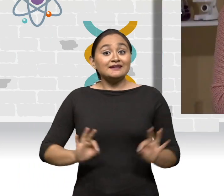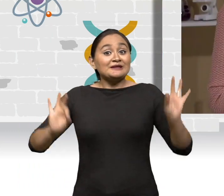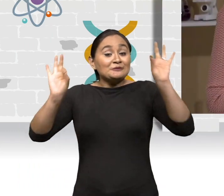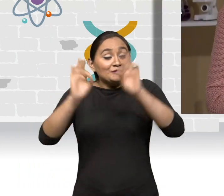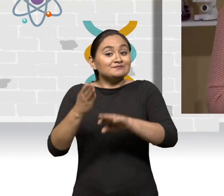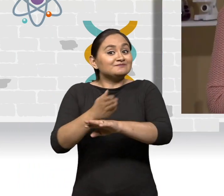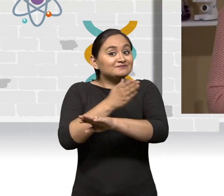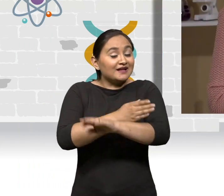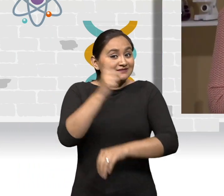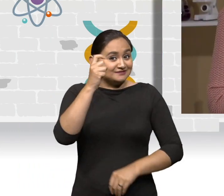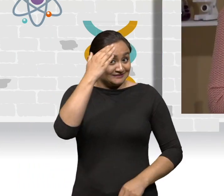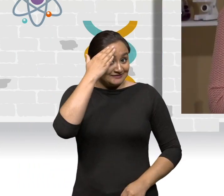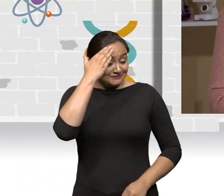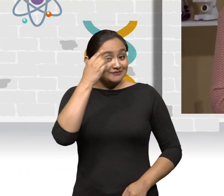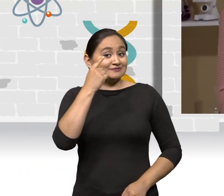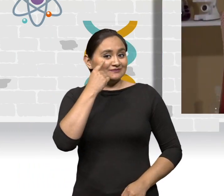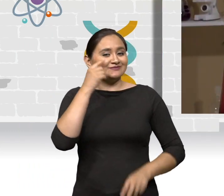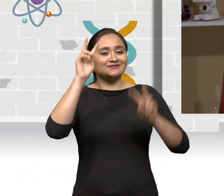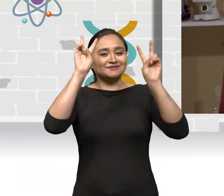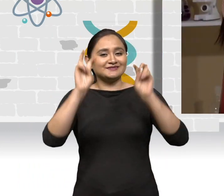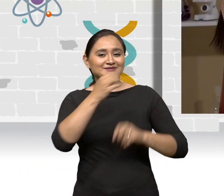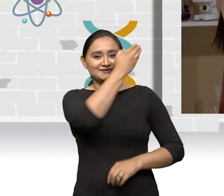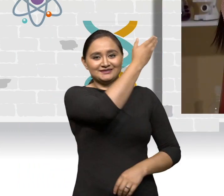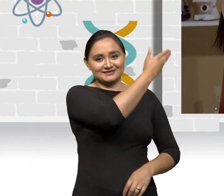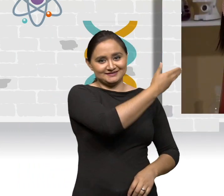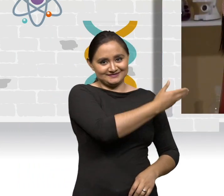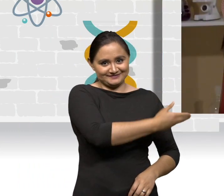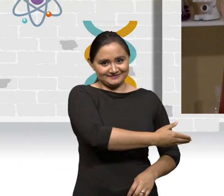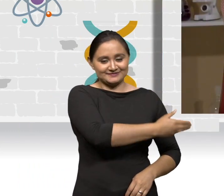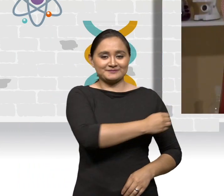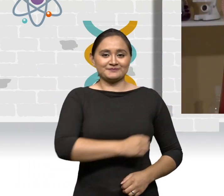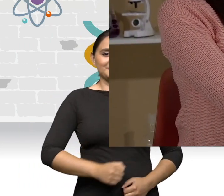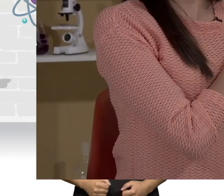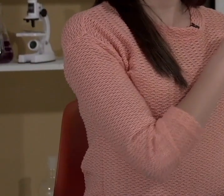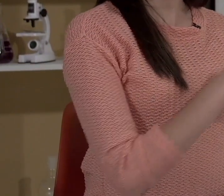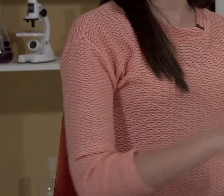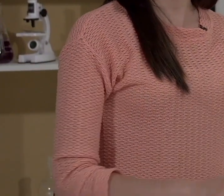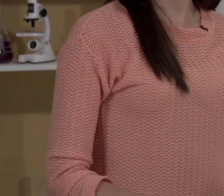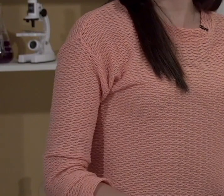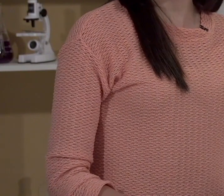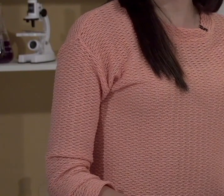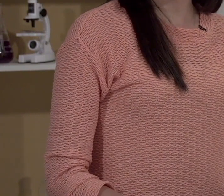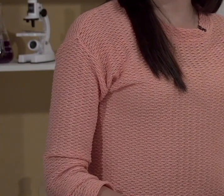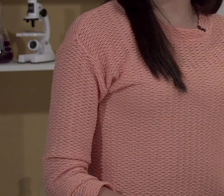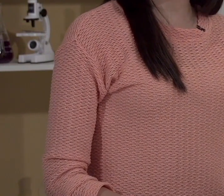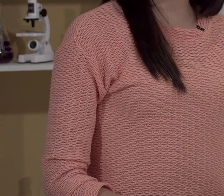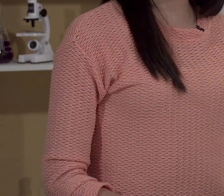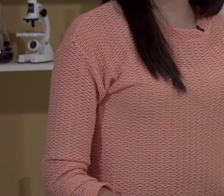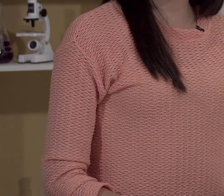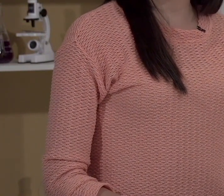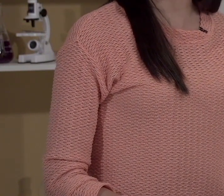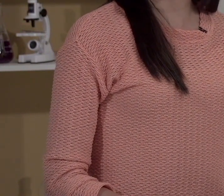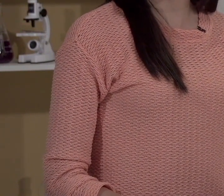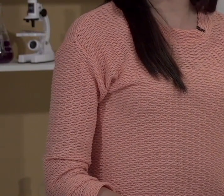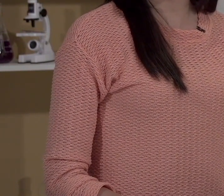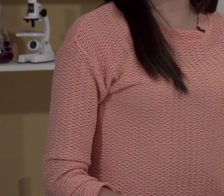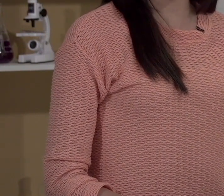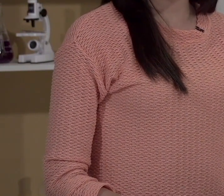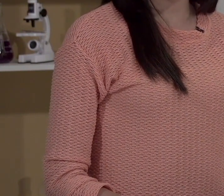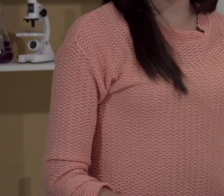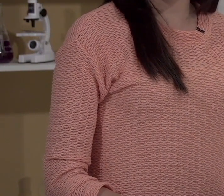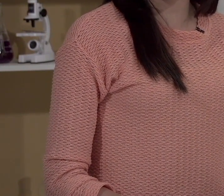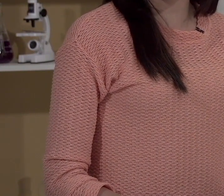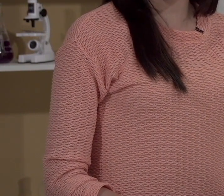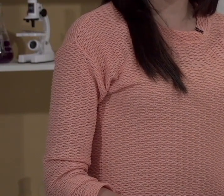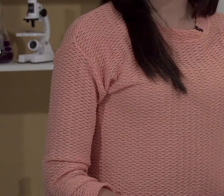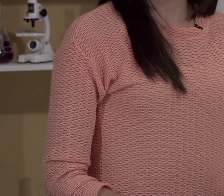Para esto necesitas tener conocimiento previo de las propiedades de los gases, sobre todo con la teoría cinética que nos explica el comportamiento de